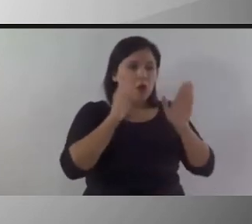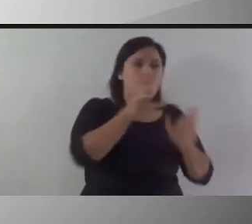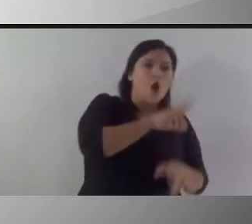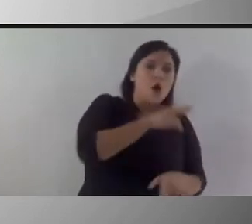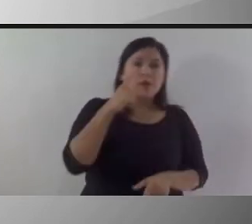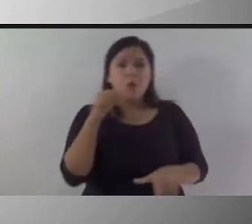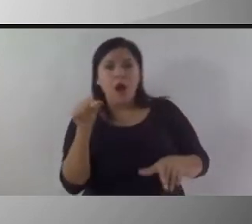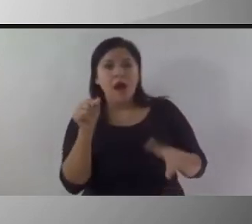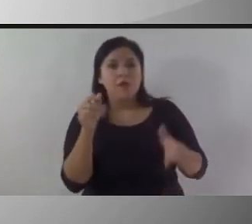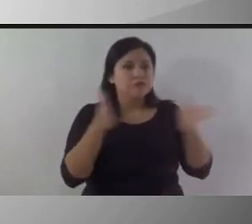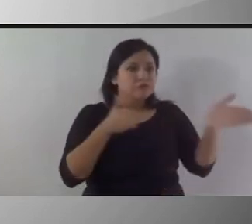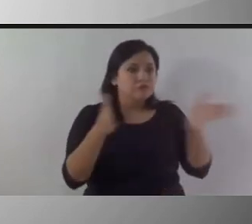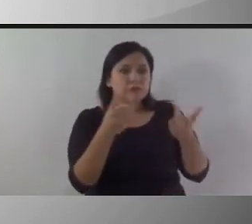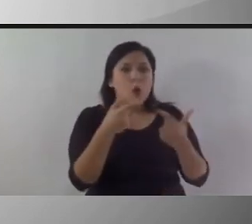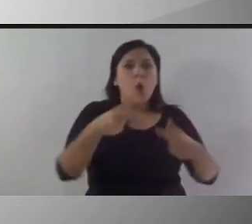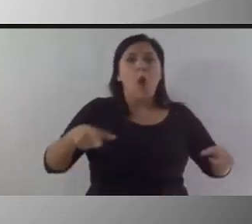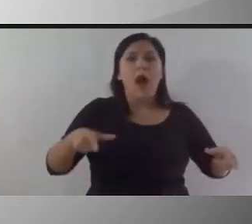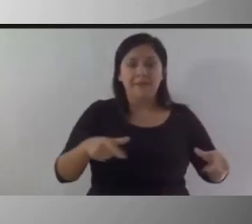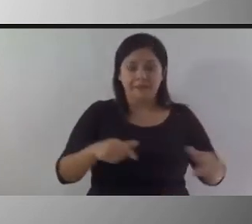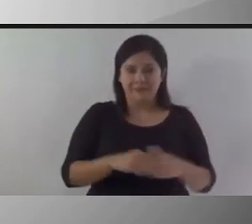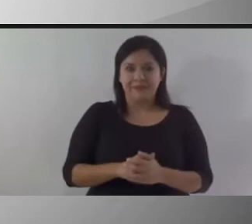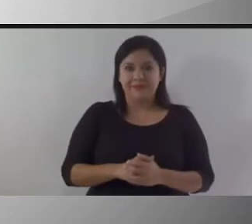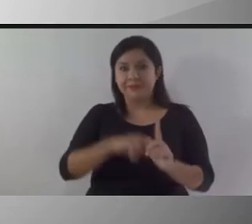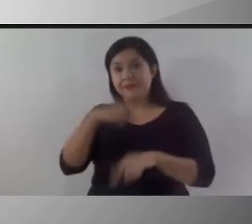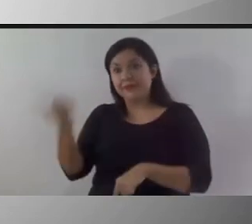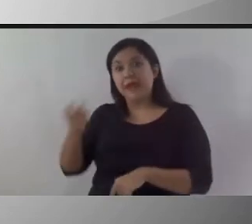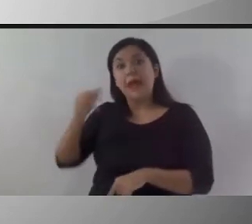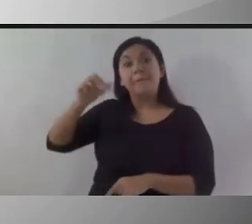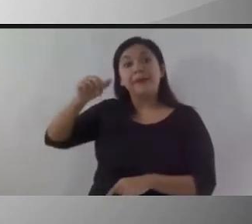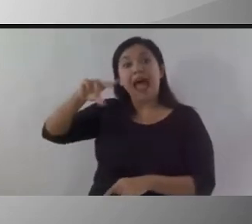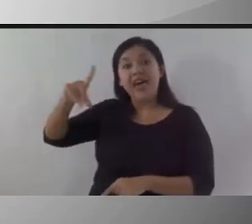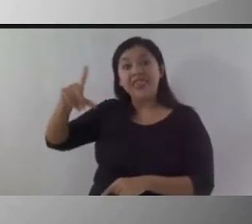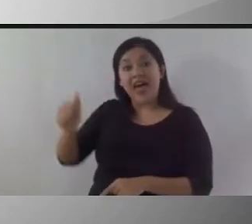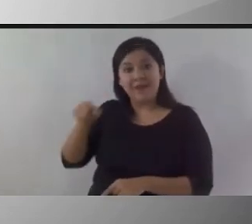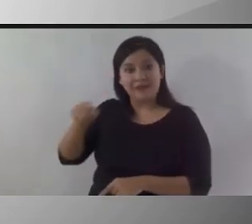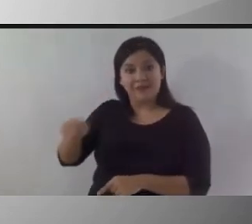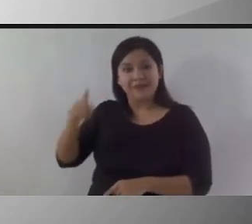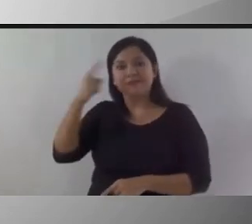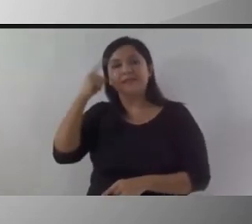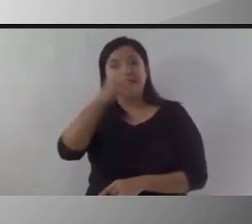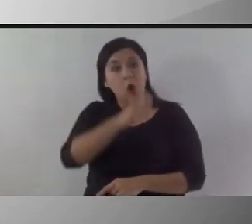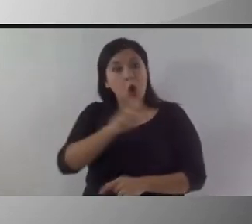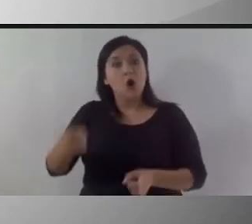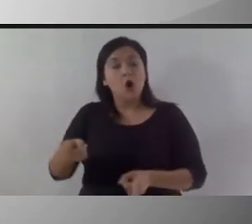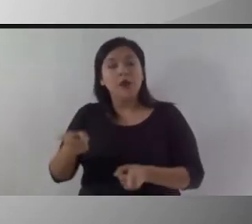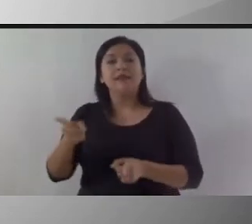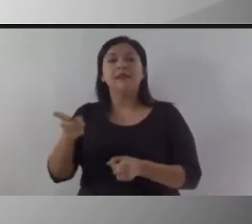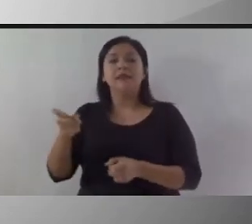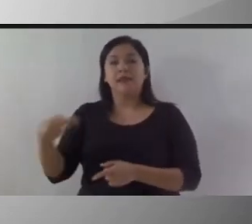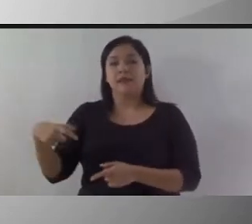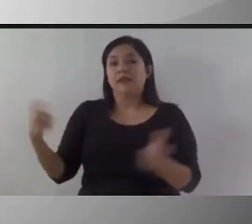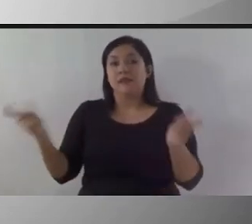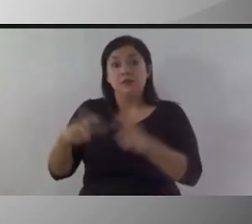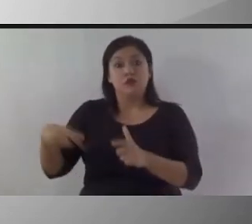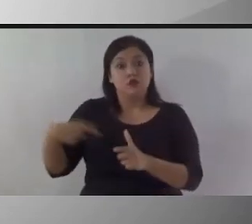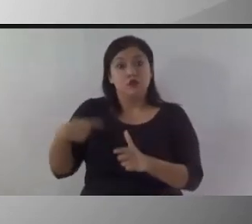Por otro lado, Carlos Prada es sociólogo y es psicólogo por la Universidad de Buenos Aires y también docente